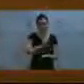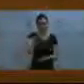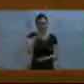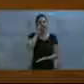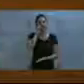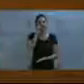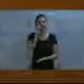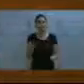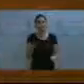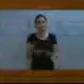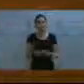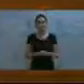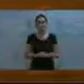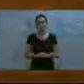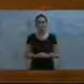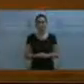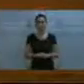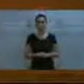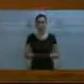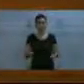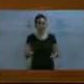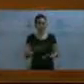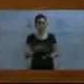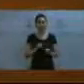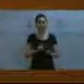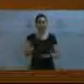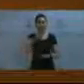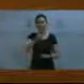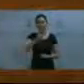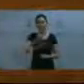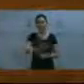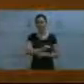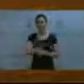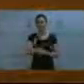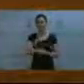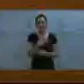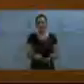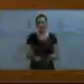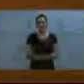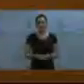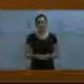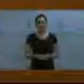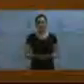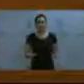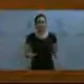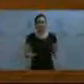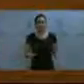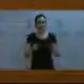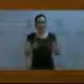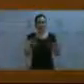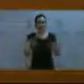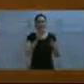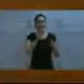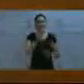Esta línea, como dije, no estaba subvencionada, fueron motivos empresariales los que deciden que